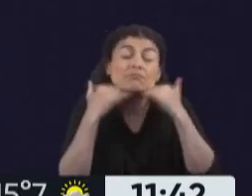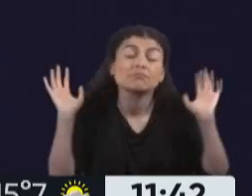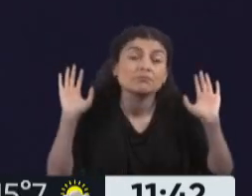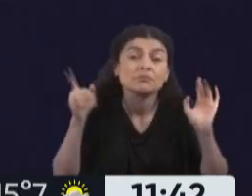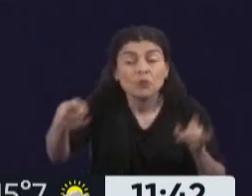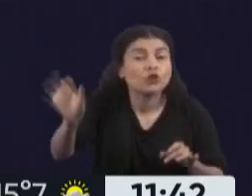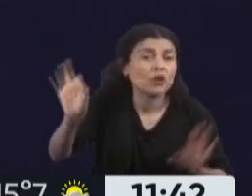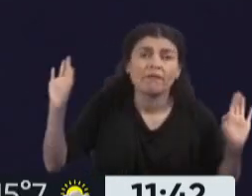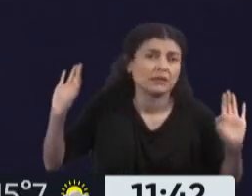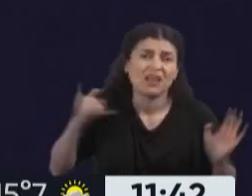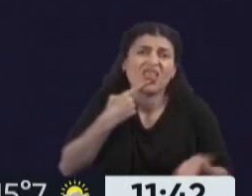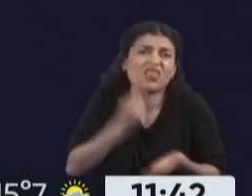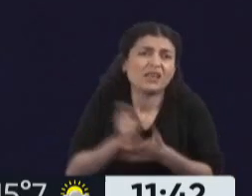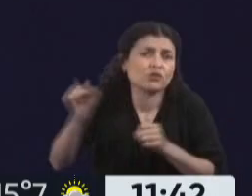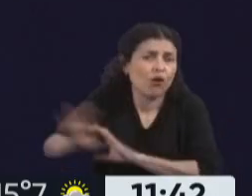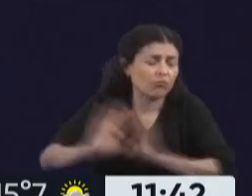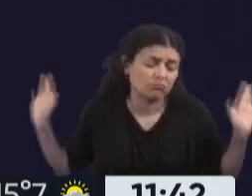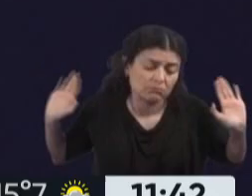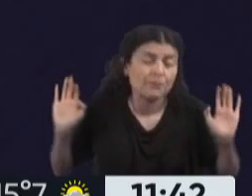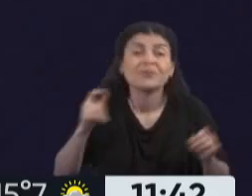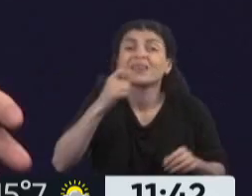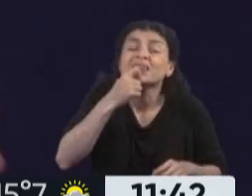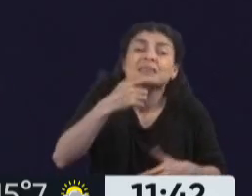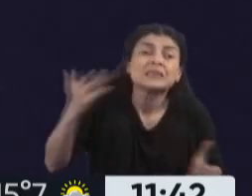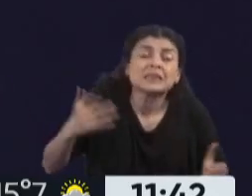y después en tal caso,